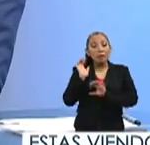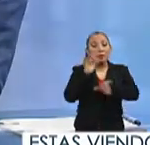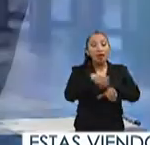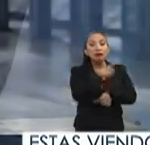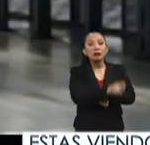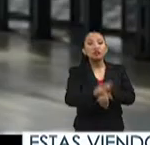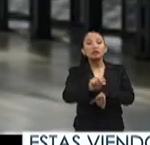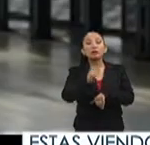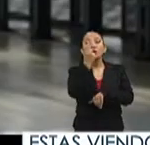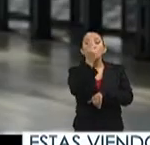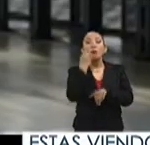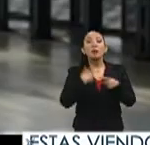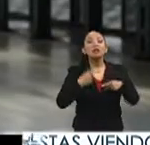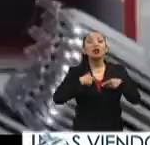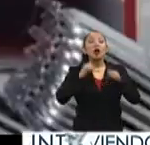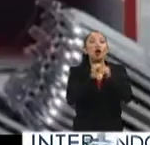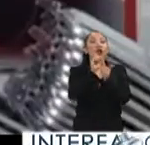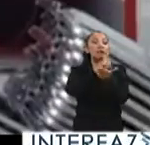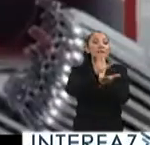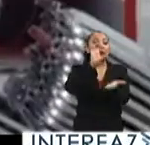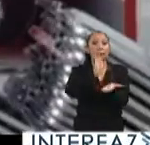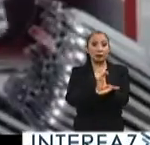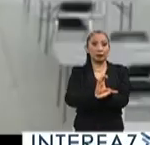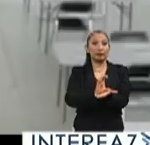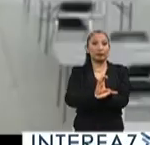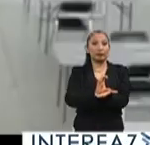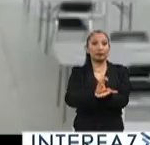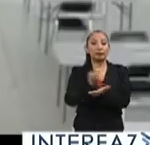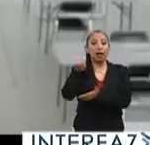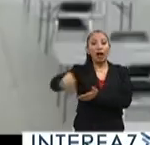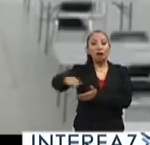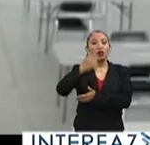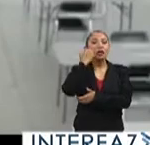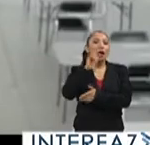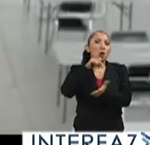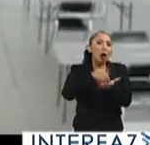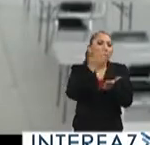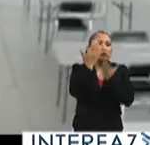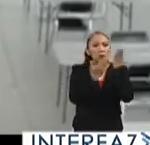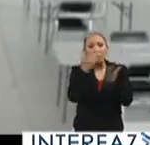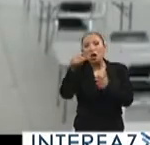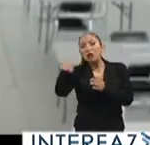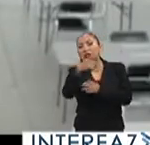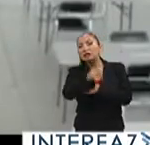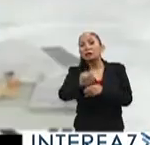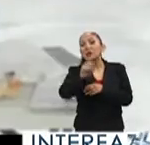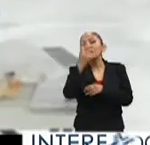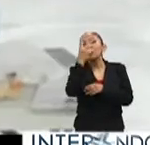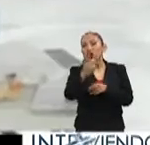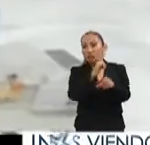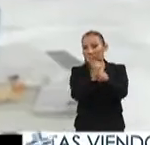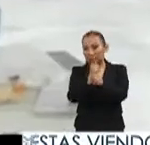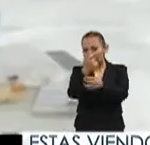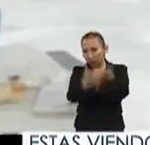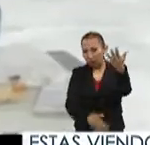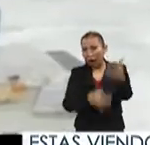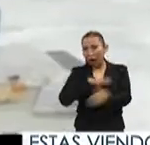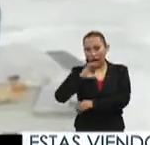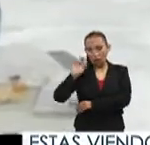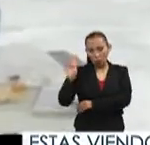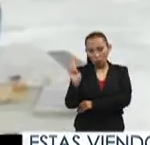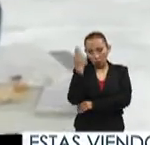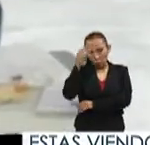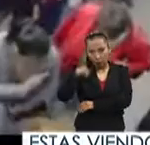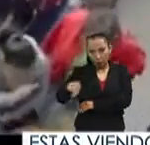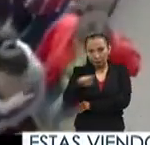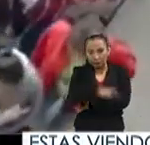a 181 aspirantes con alguna discapacidad. Ellos buscan un lugar en alguna de las 122 licenciaturas que ofrece la máxima casa